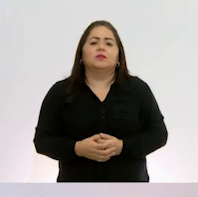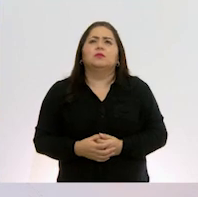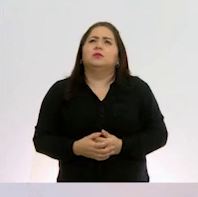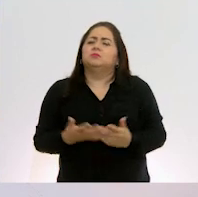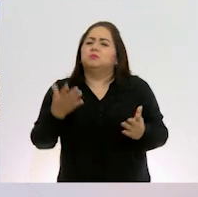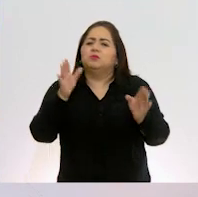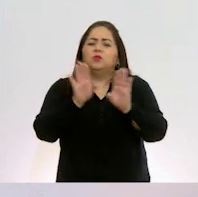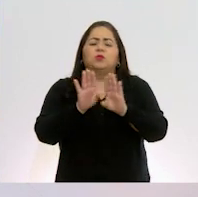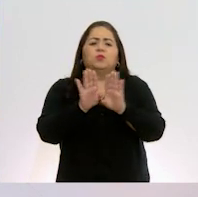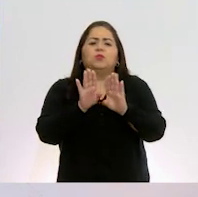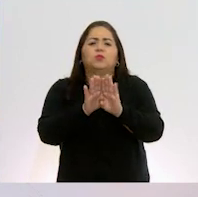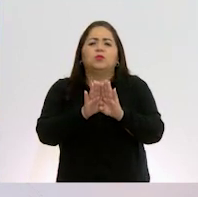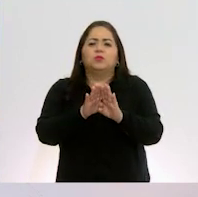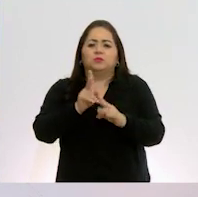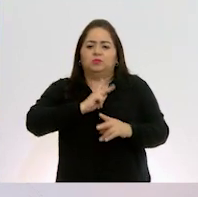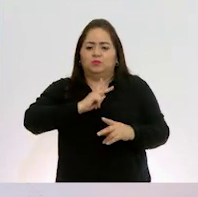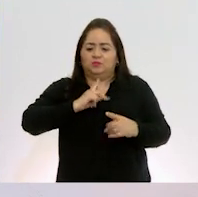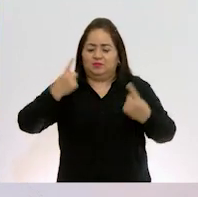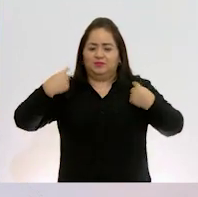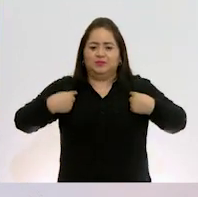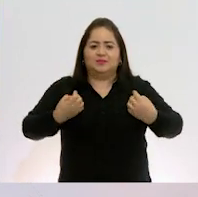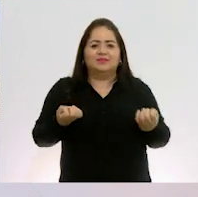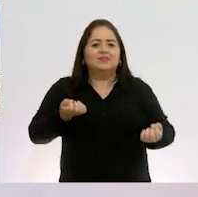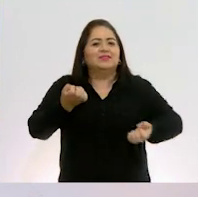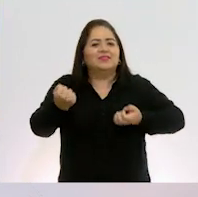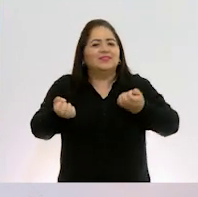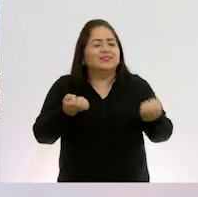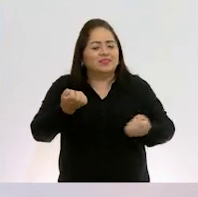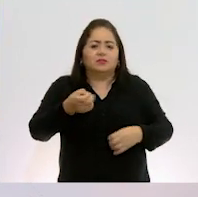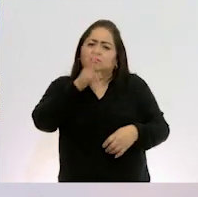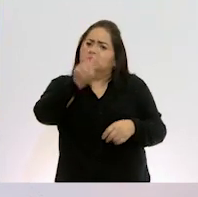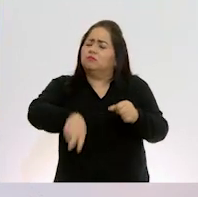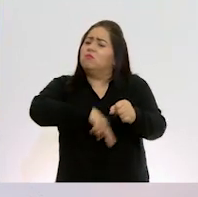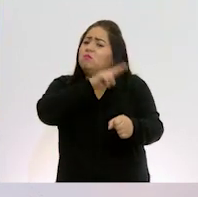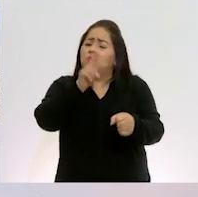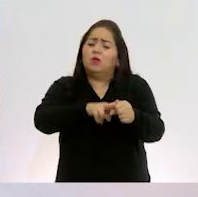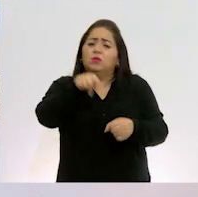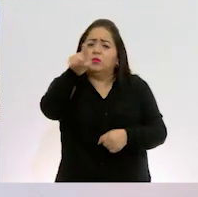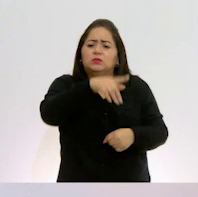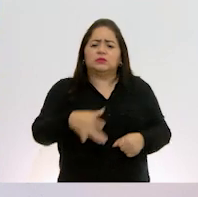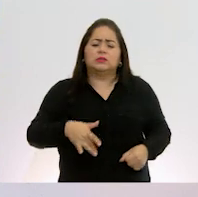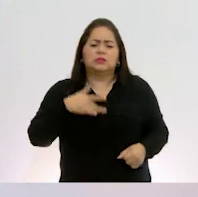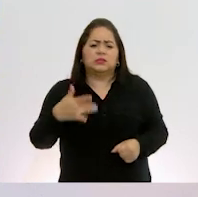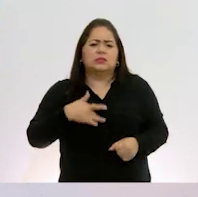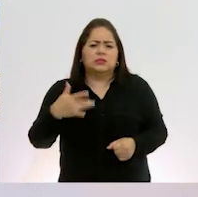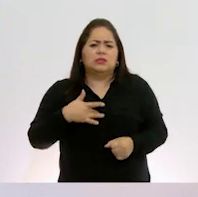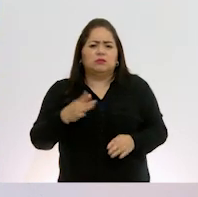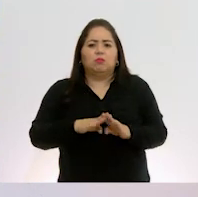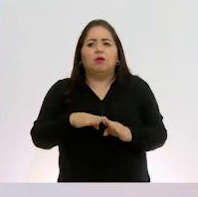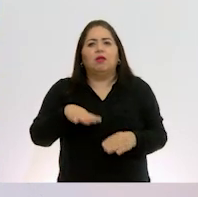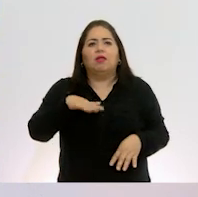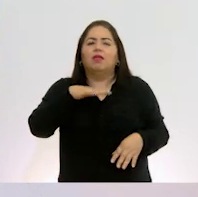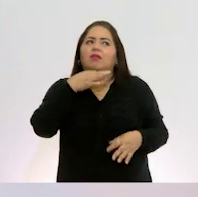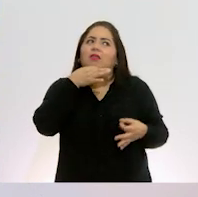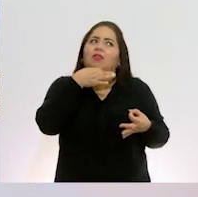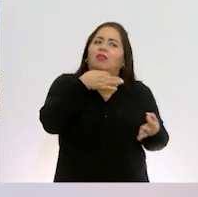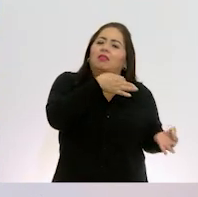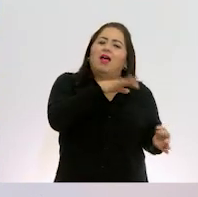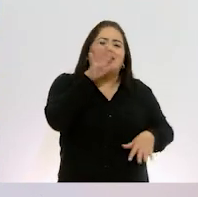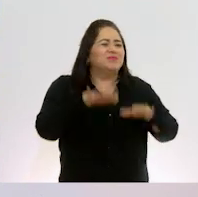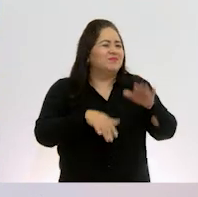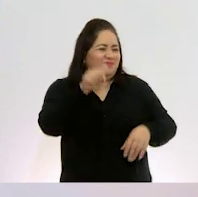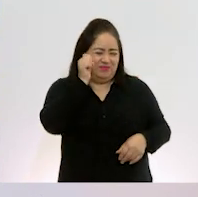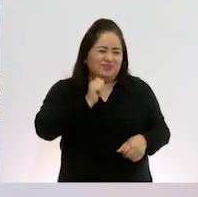si entrenáramos nuestros músculos. Es muy normal que tú sientas esa pequeña distracción. Por